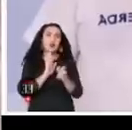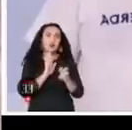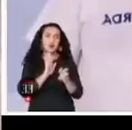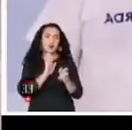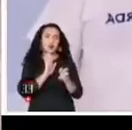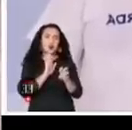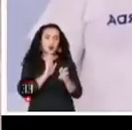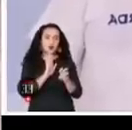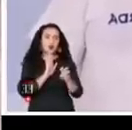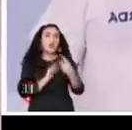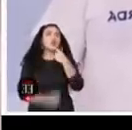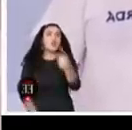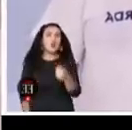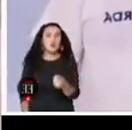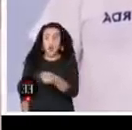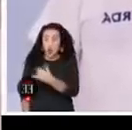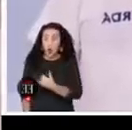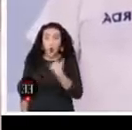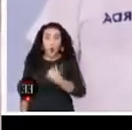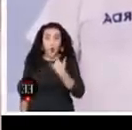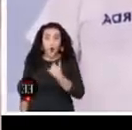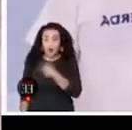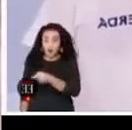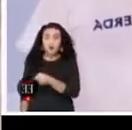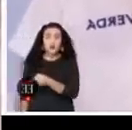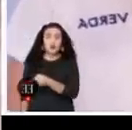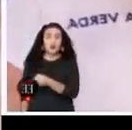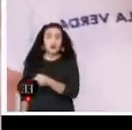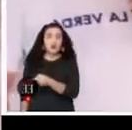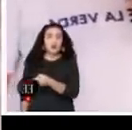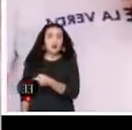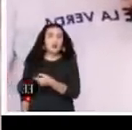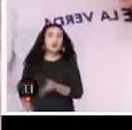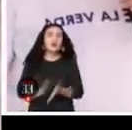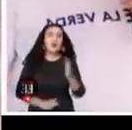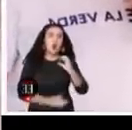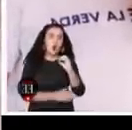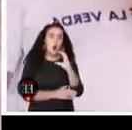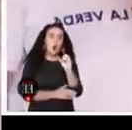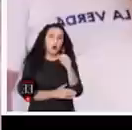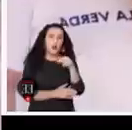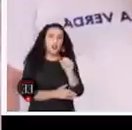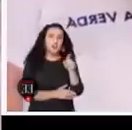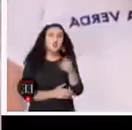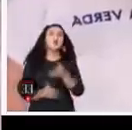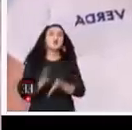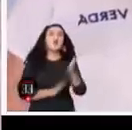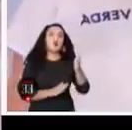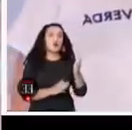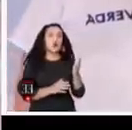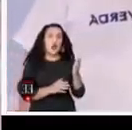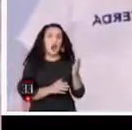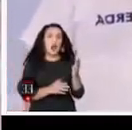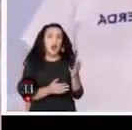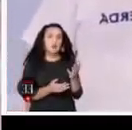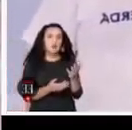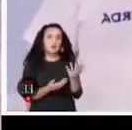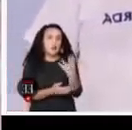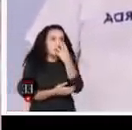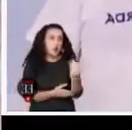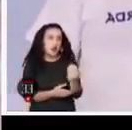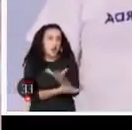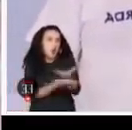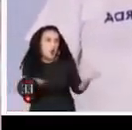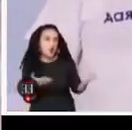se habían ido para ocaña que hoy animará a elegir qué falsedad o